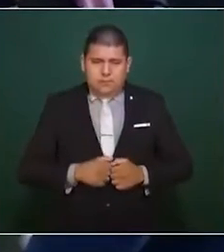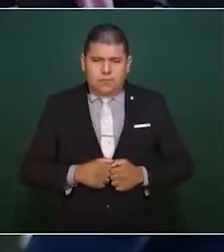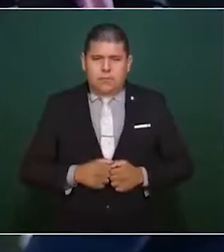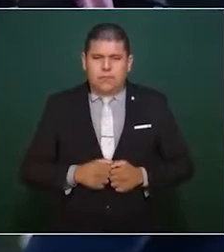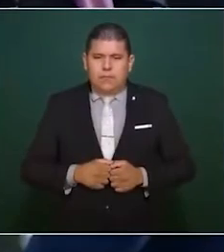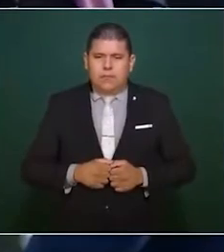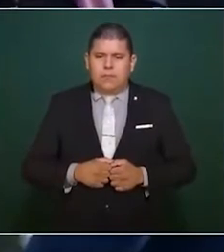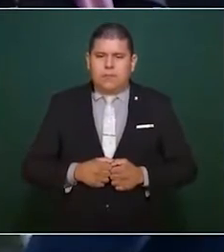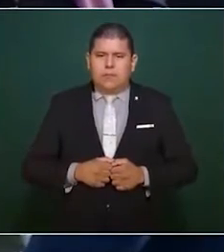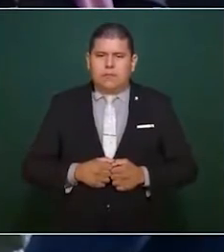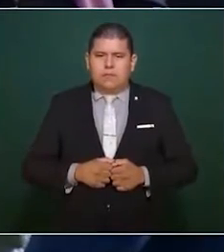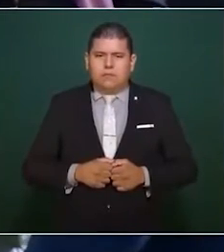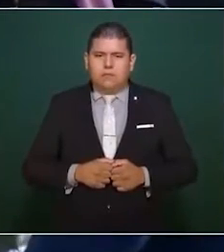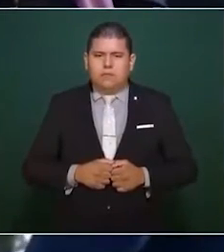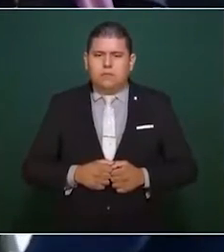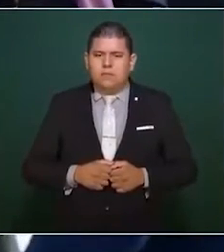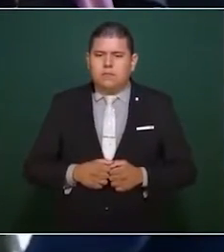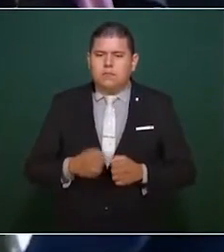cualquier encuesta,